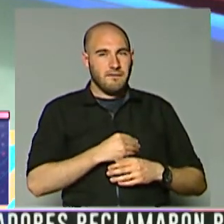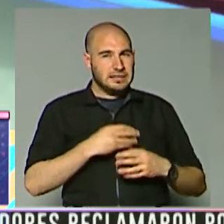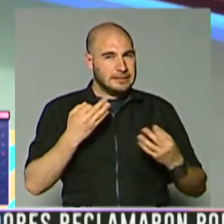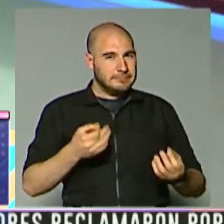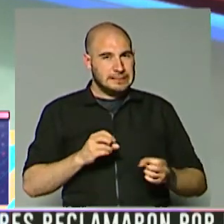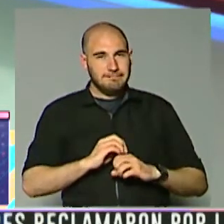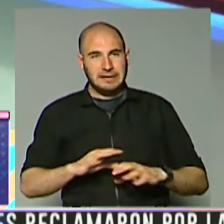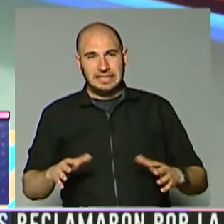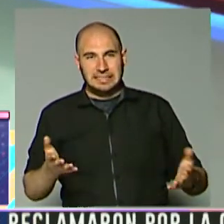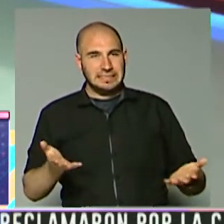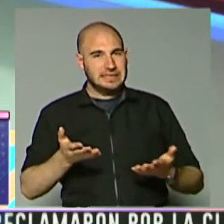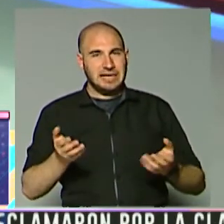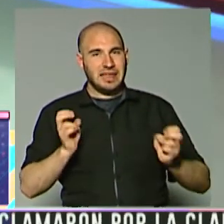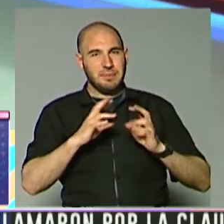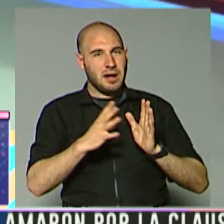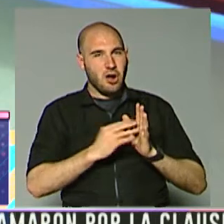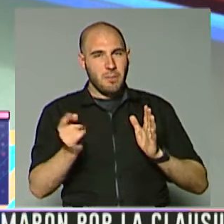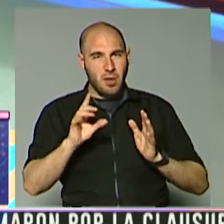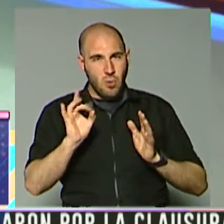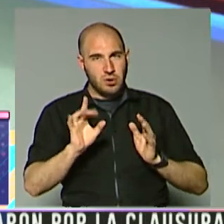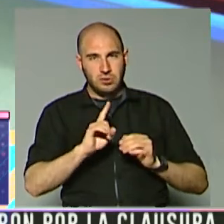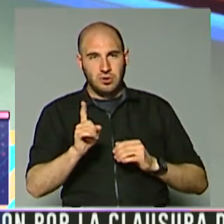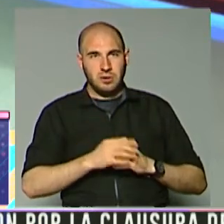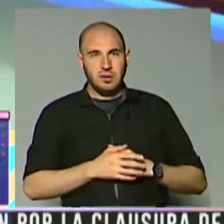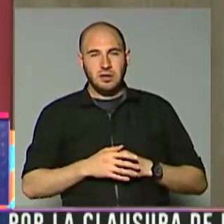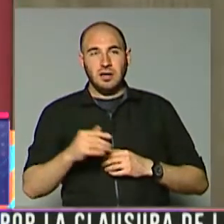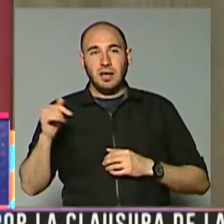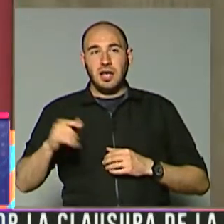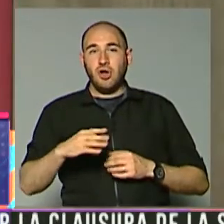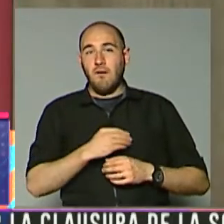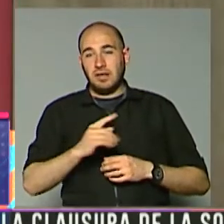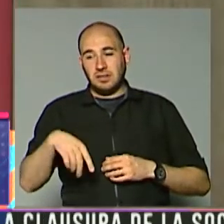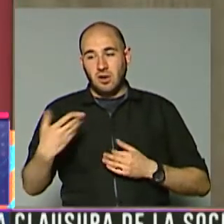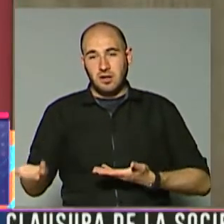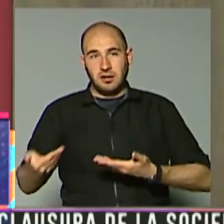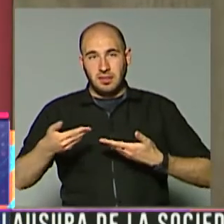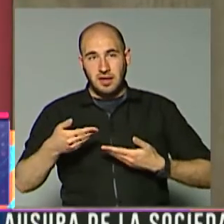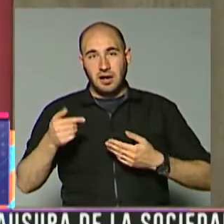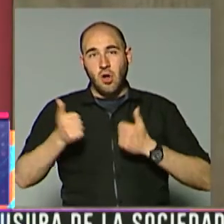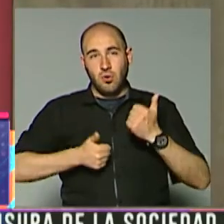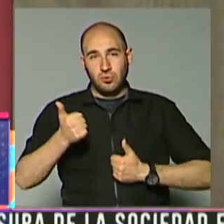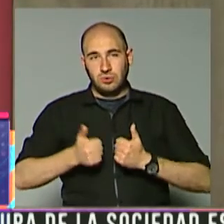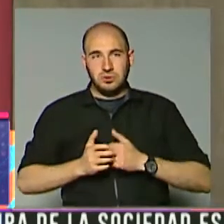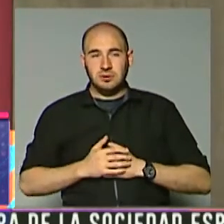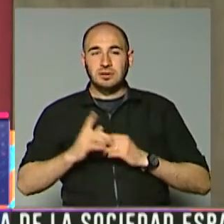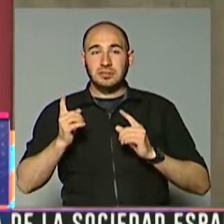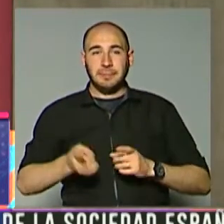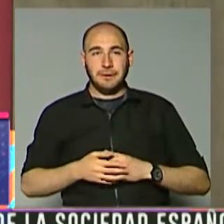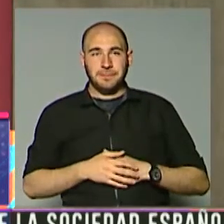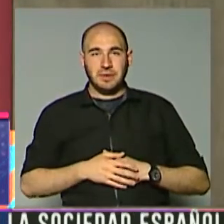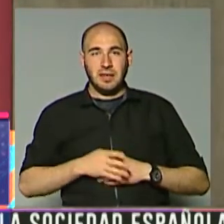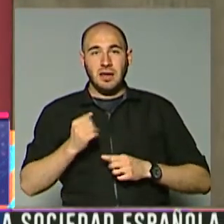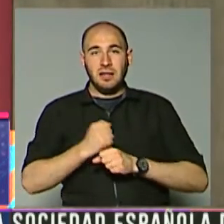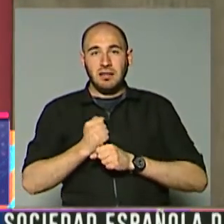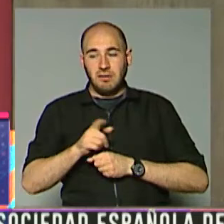fe ya no es un tema de plagio únicamente, es un tema... Yo escuché, en la confianza que el otro depositó en ese concurso y en este caso en el